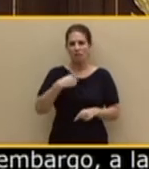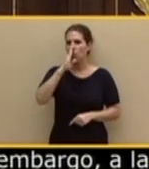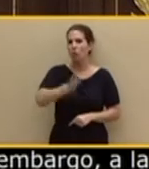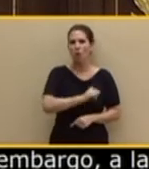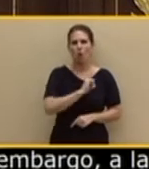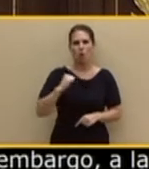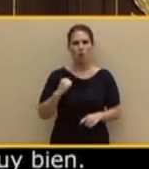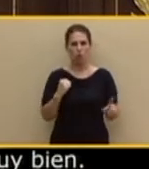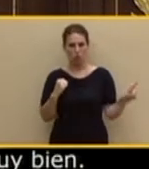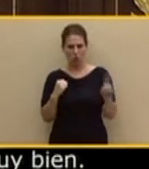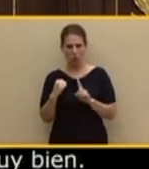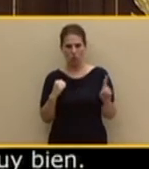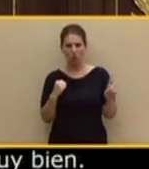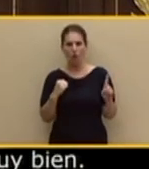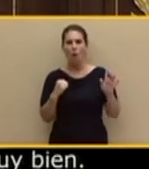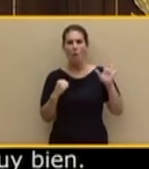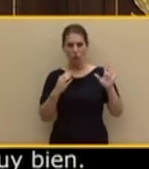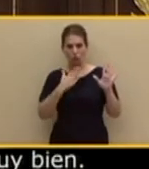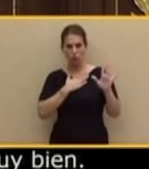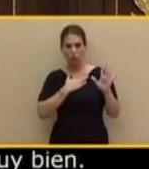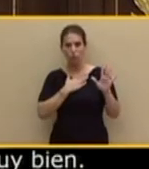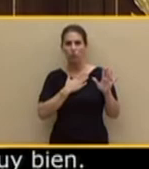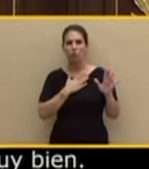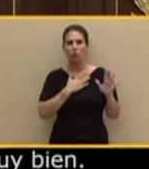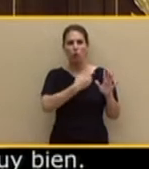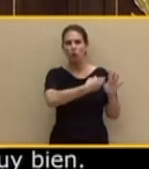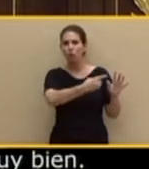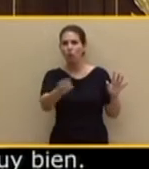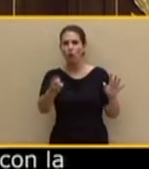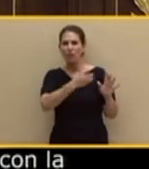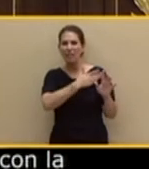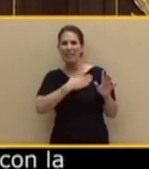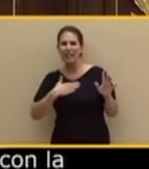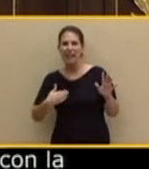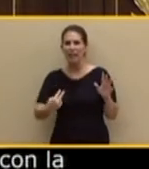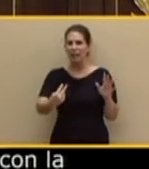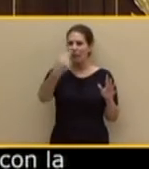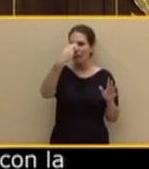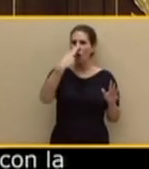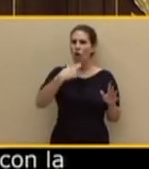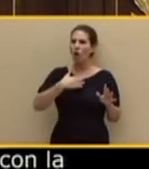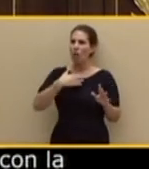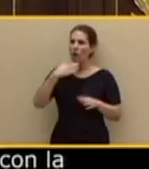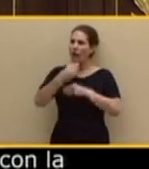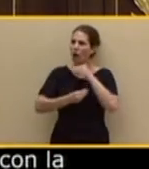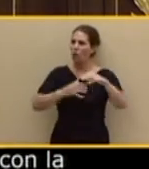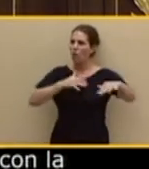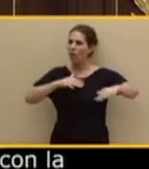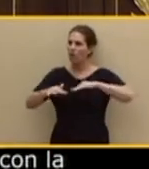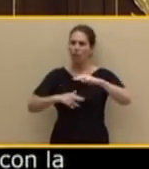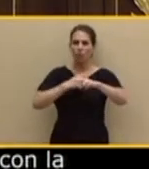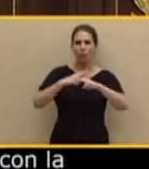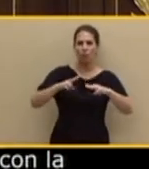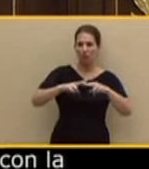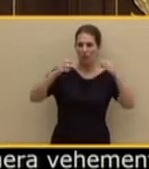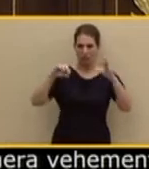está interviniendo pablo iglesias dando respuesta a las intervenciones de los portavoces del grupo mixto todavía tendrán que intervenir